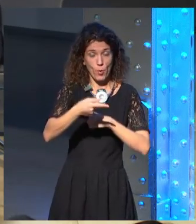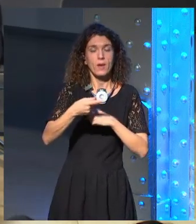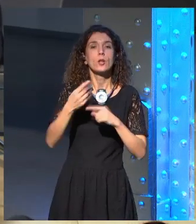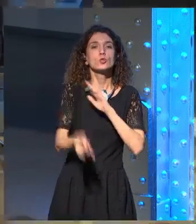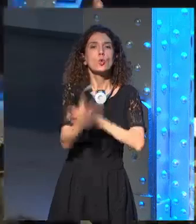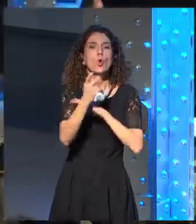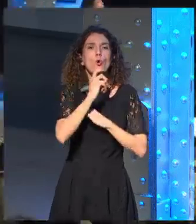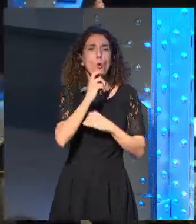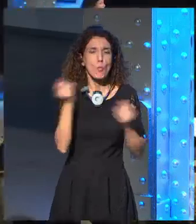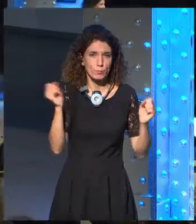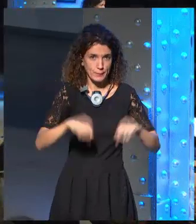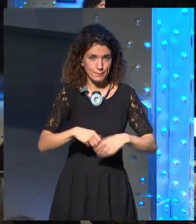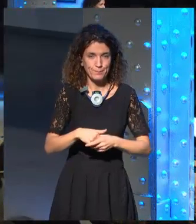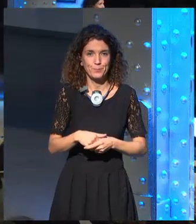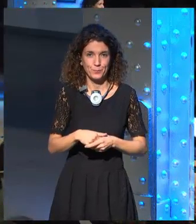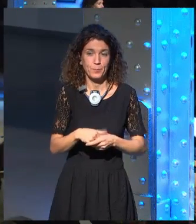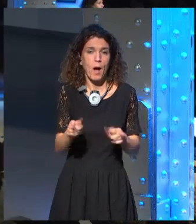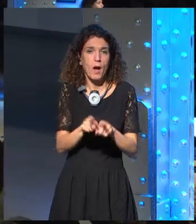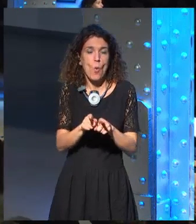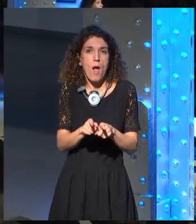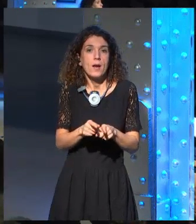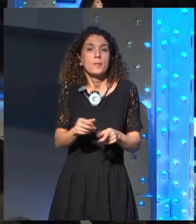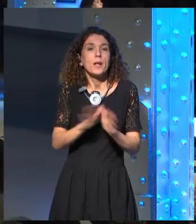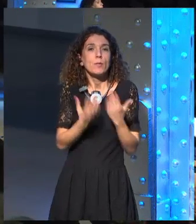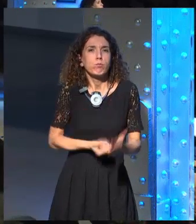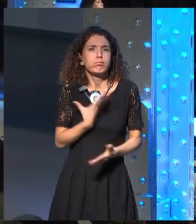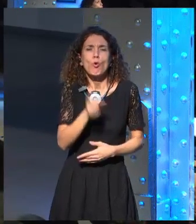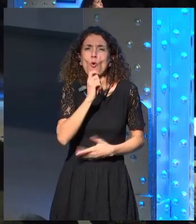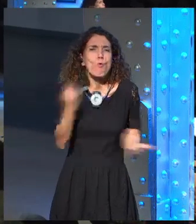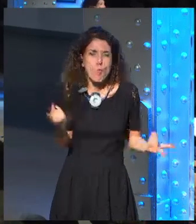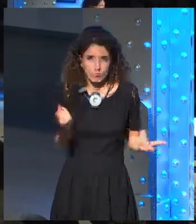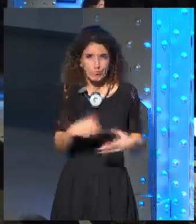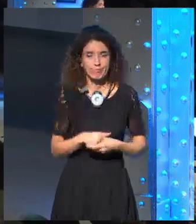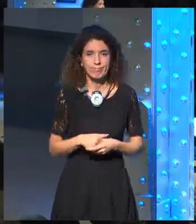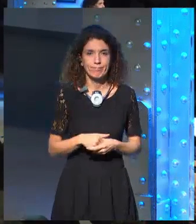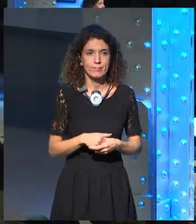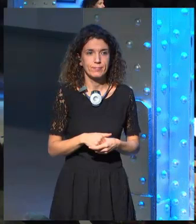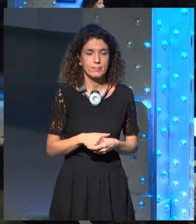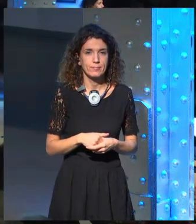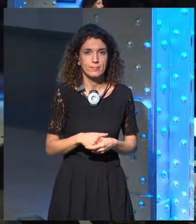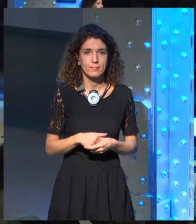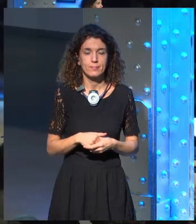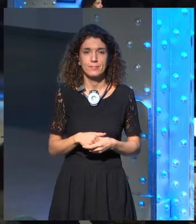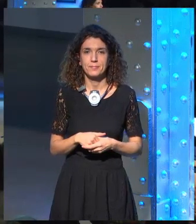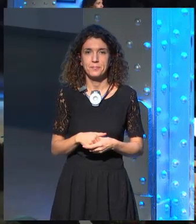cómo surgió esta inspiración. Sure. The surprise